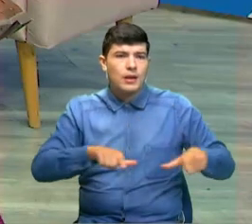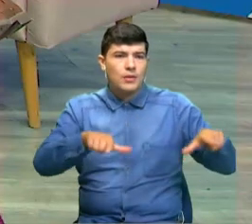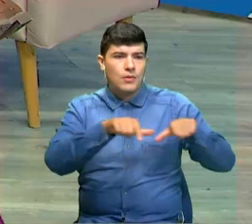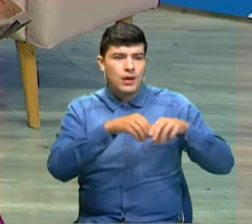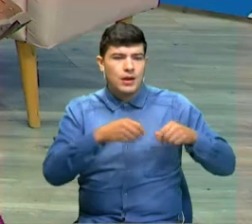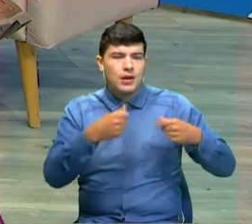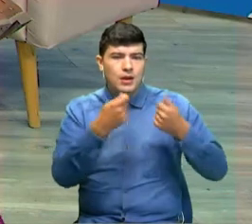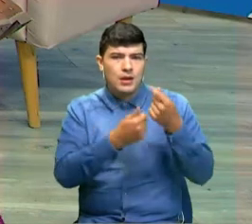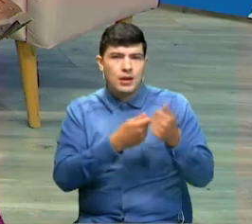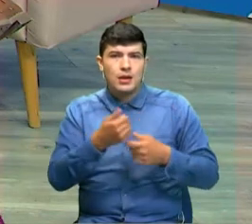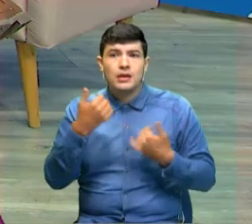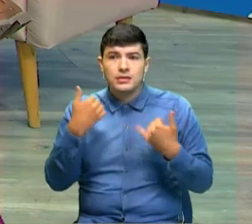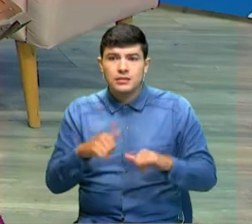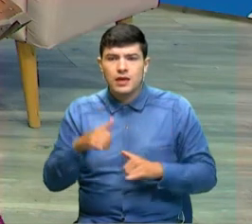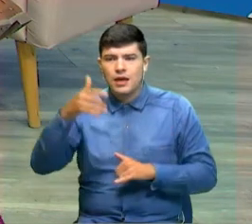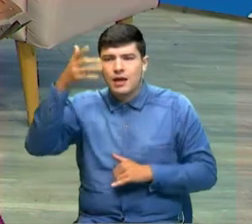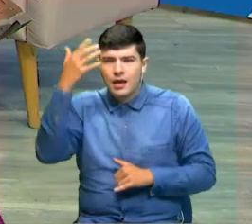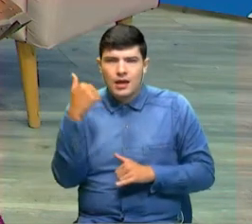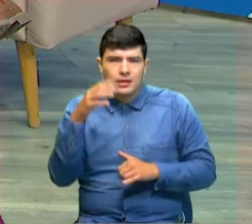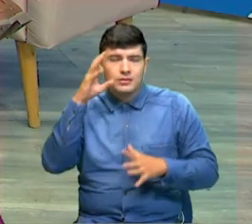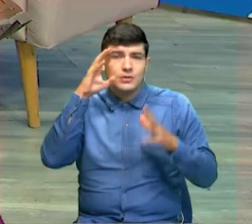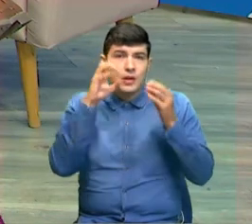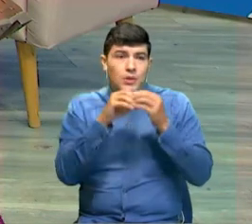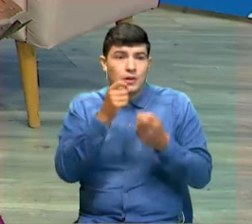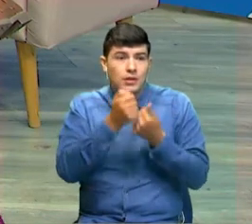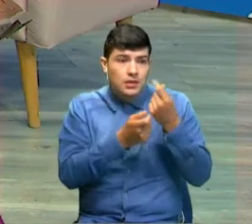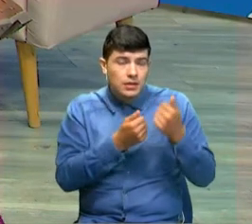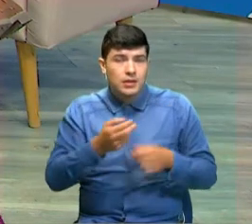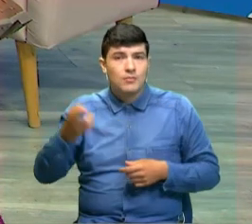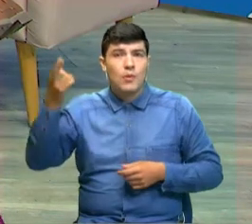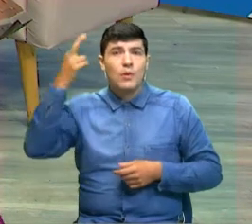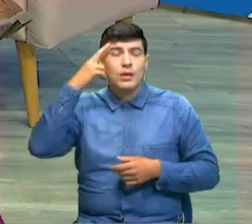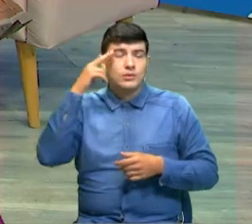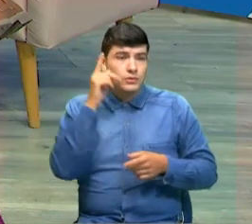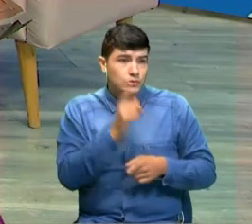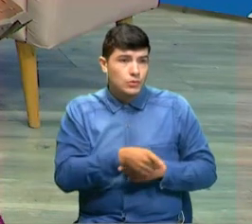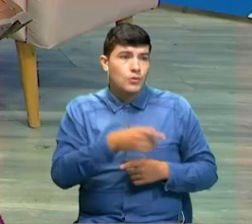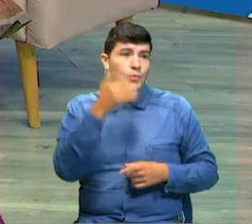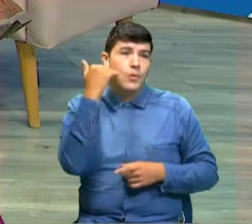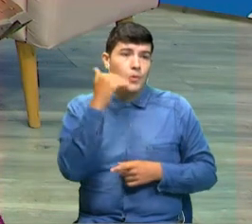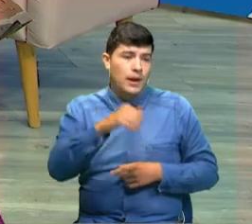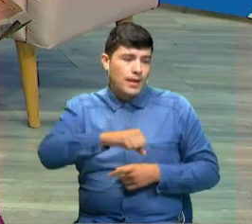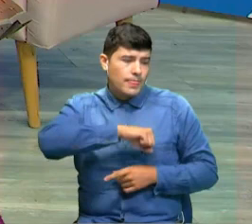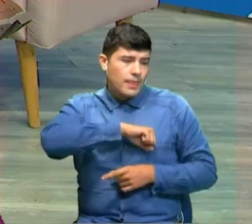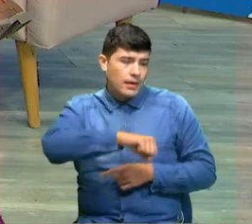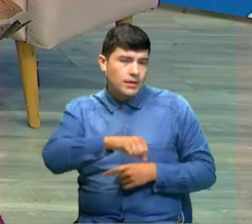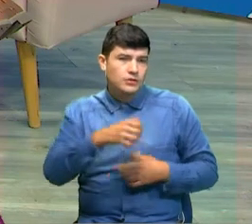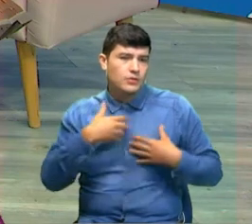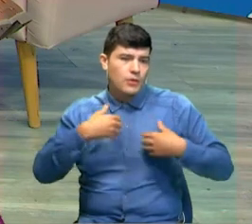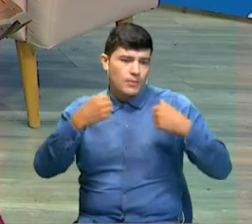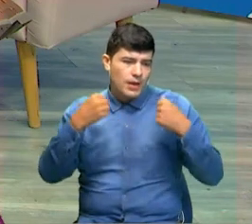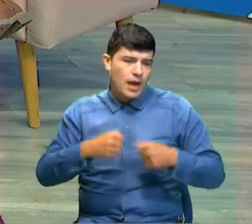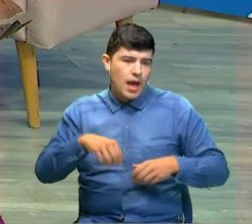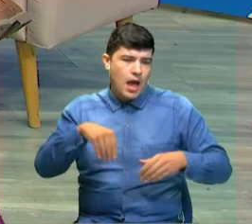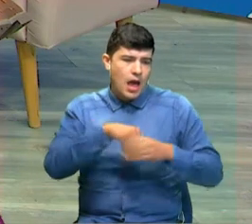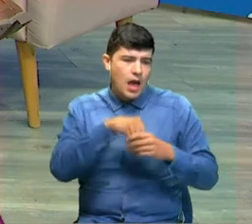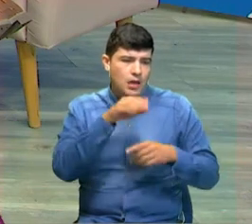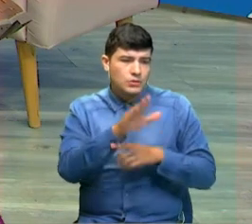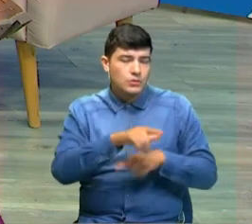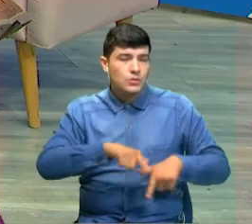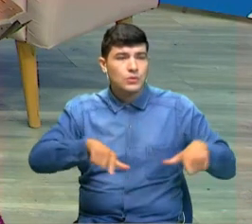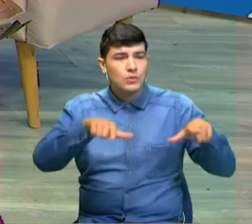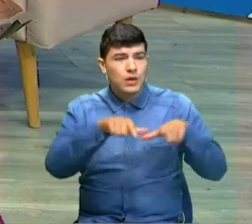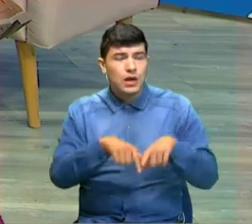fue un negocio ya establecido y que por lo tanto ella tiene su capital ahí y que por